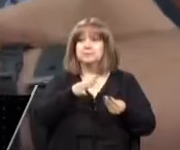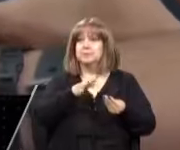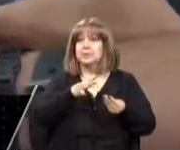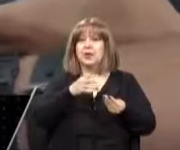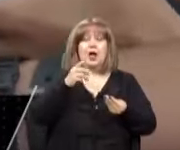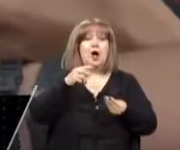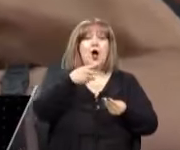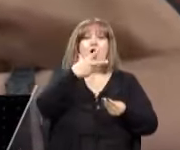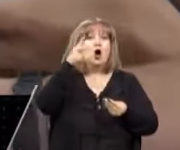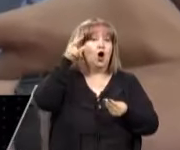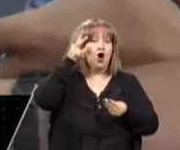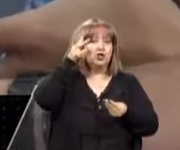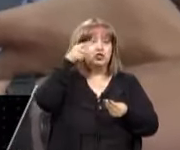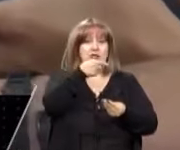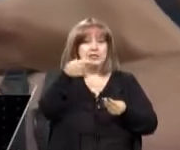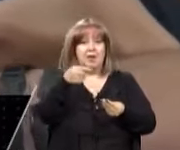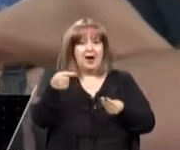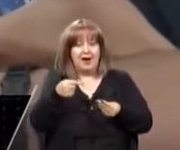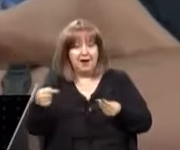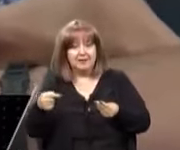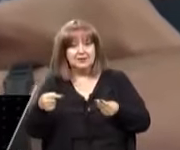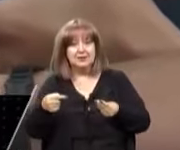durado 8 semanas, porque son